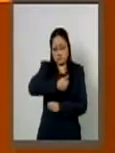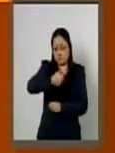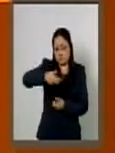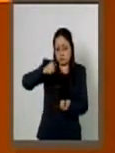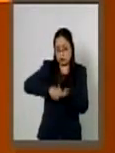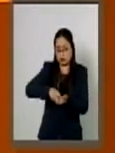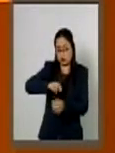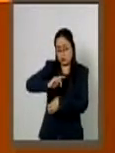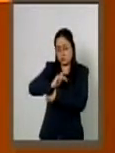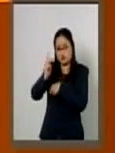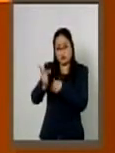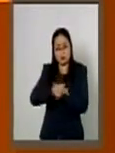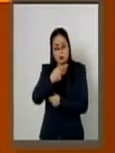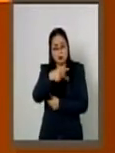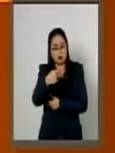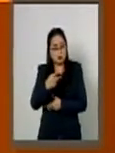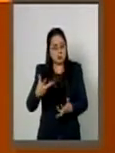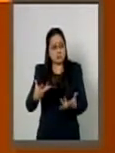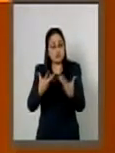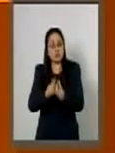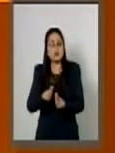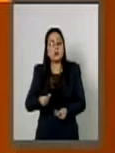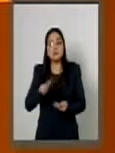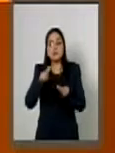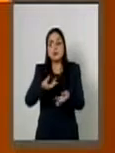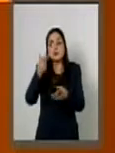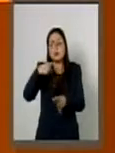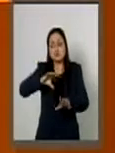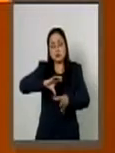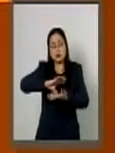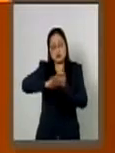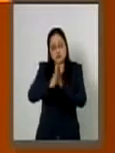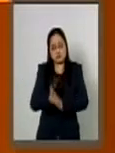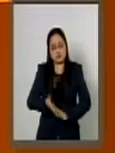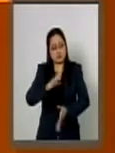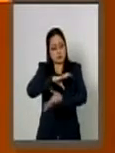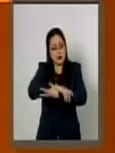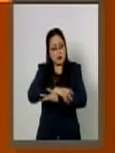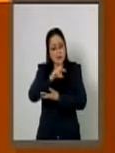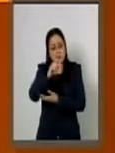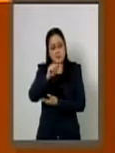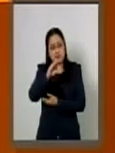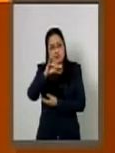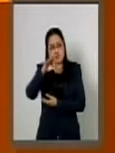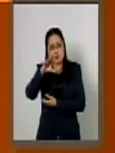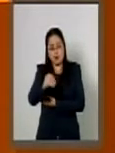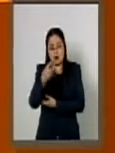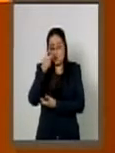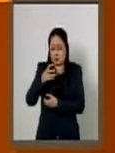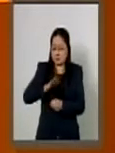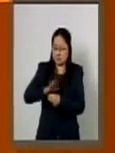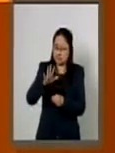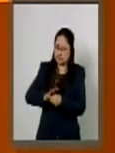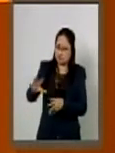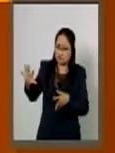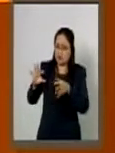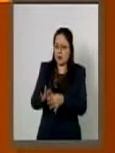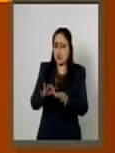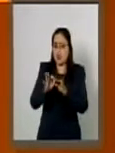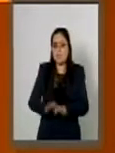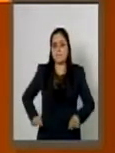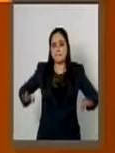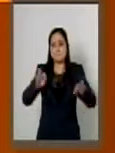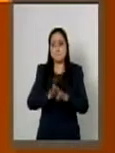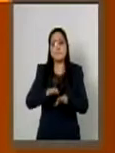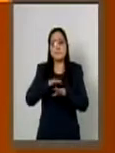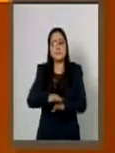país, lo que ha consolidado a la Alianza del Pacífico como un verdadero bloque comercial que desde